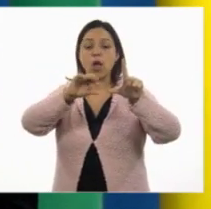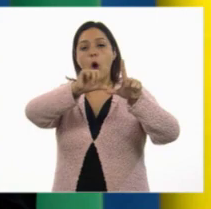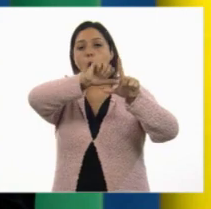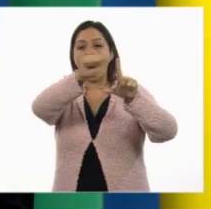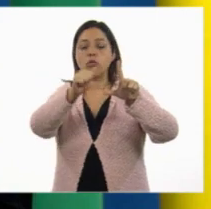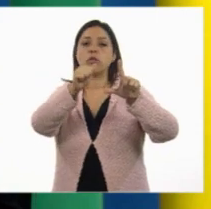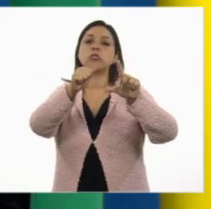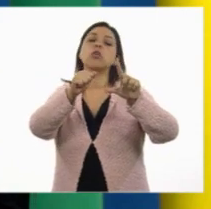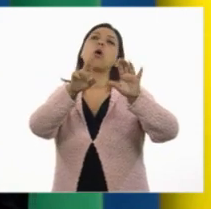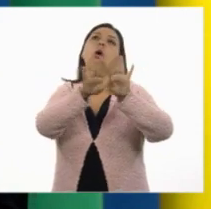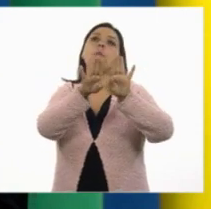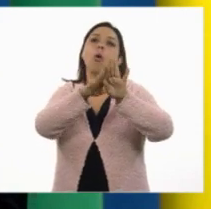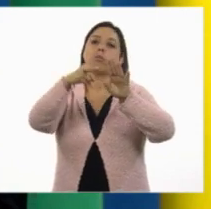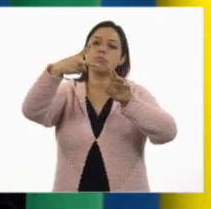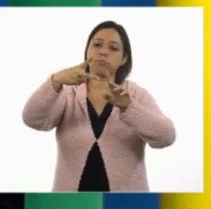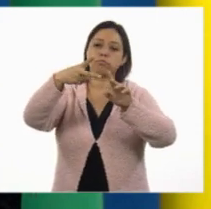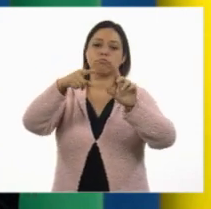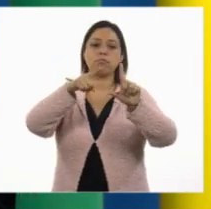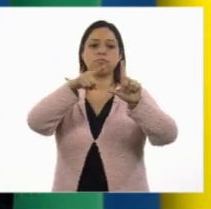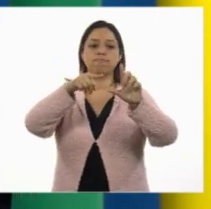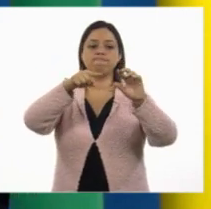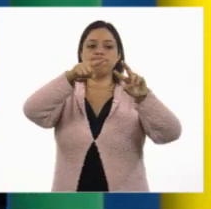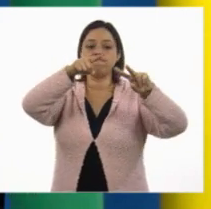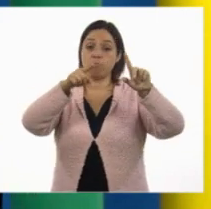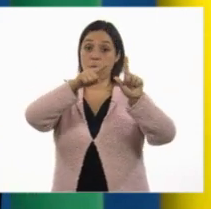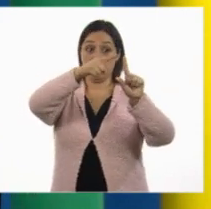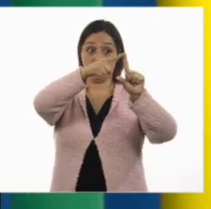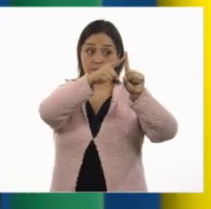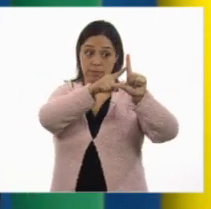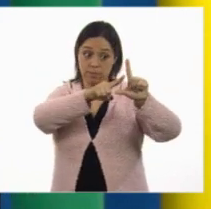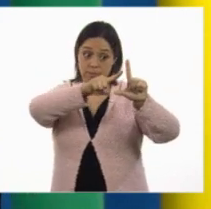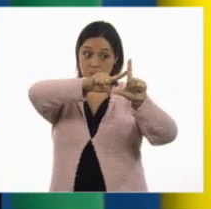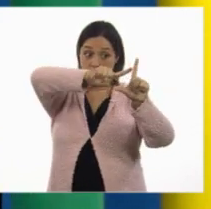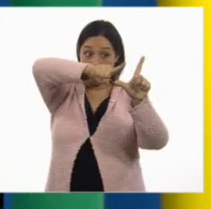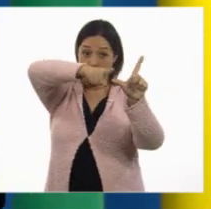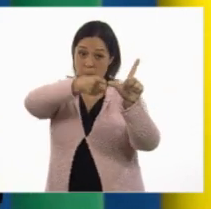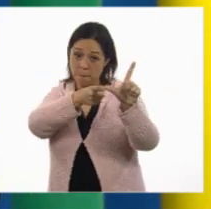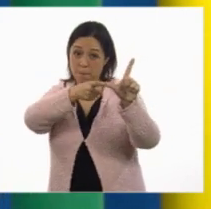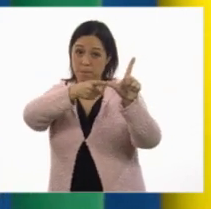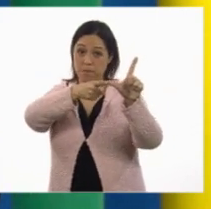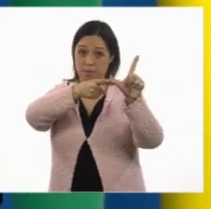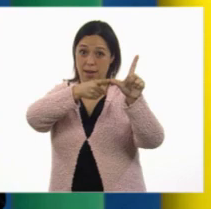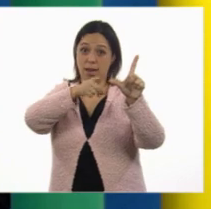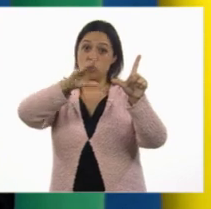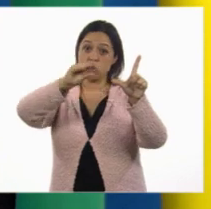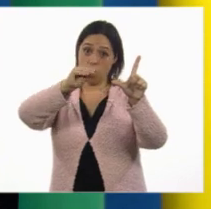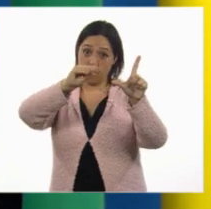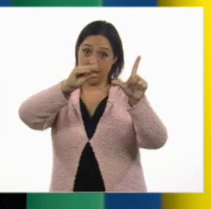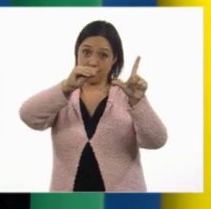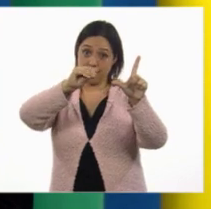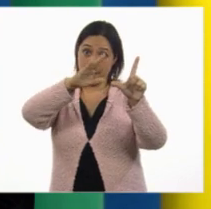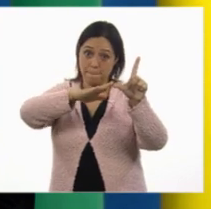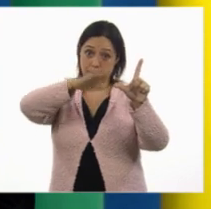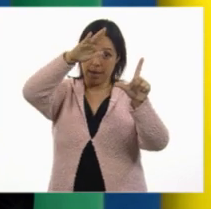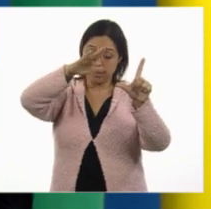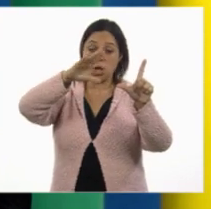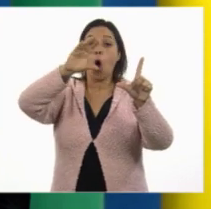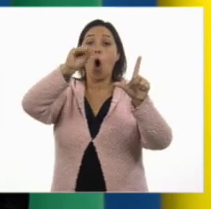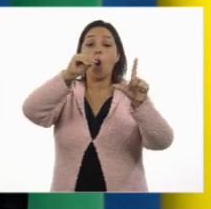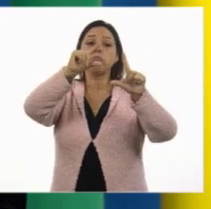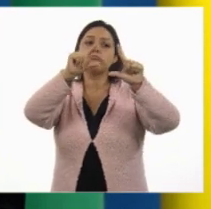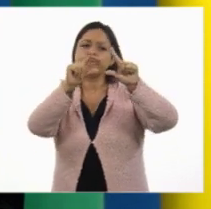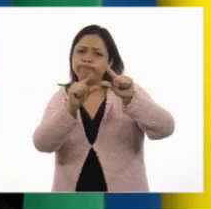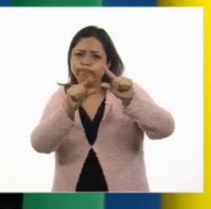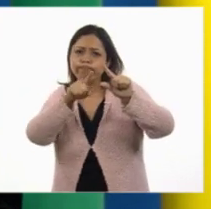llama triángulos obtusángulos. Y los que tienen todos sus ángulos de menos de 90 grados se les conoce